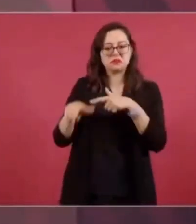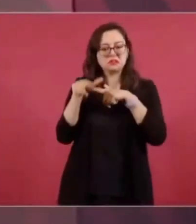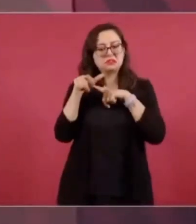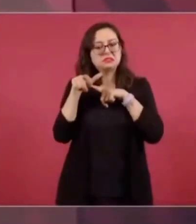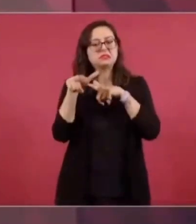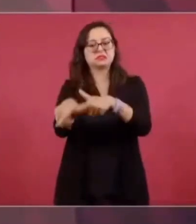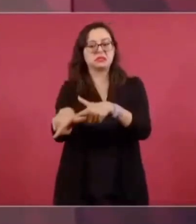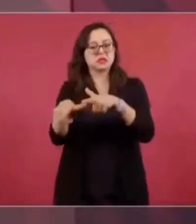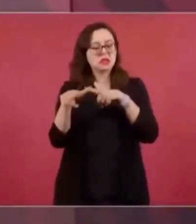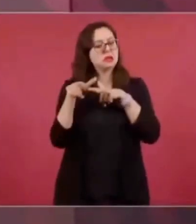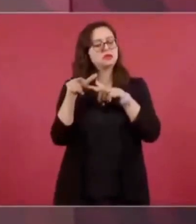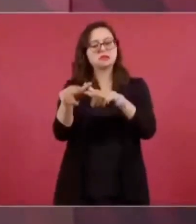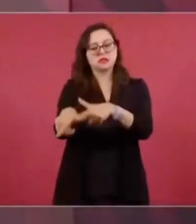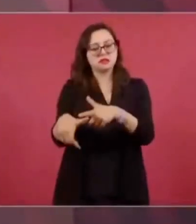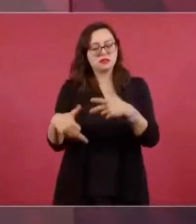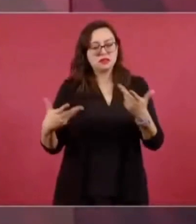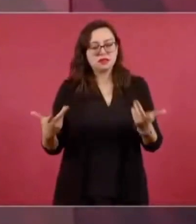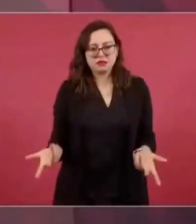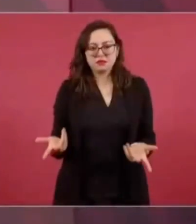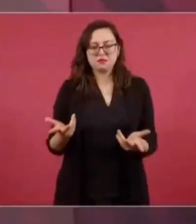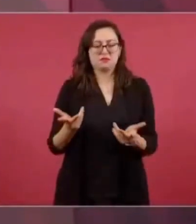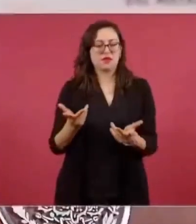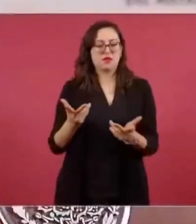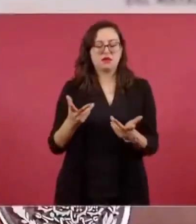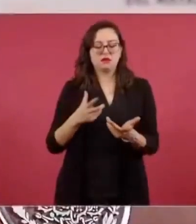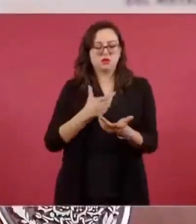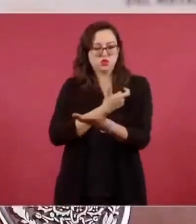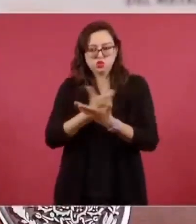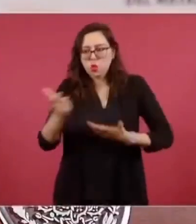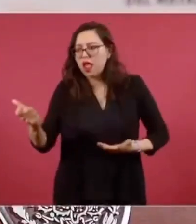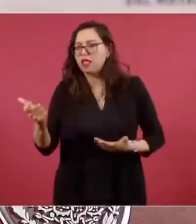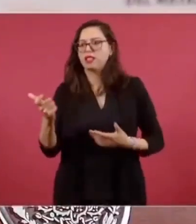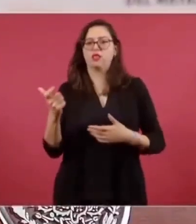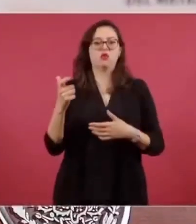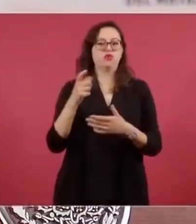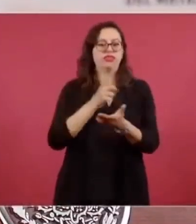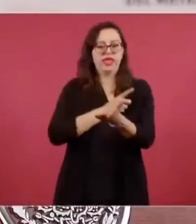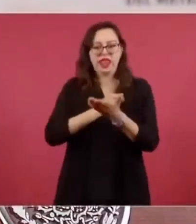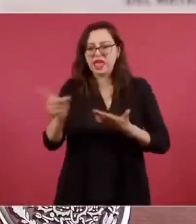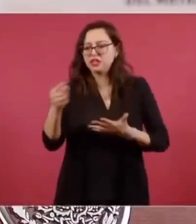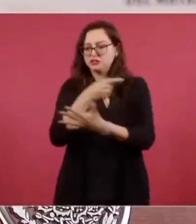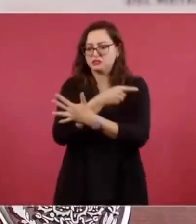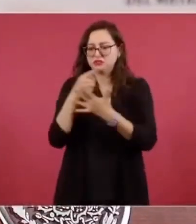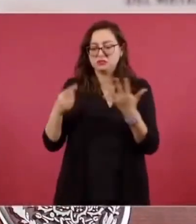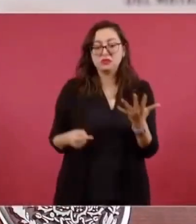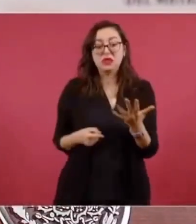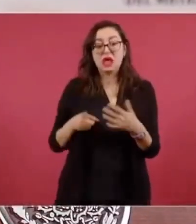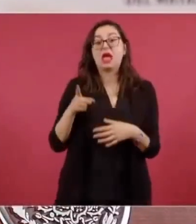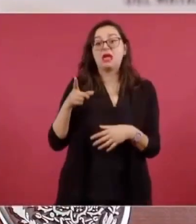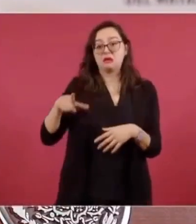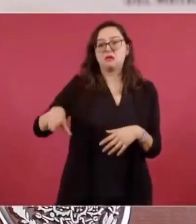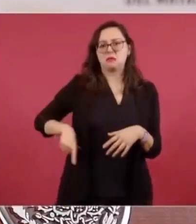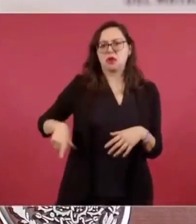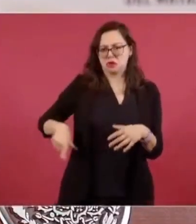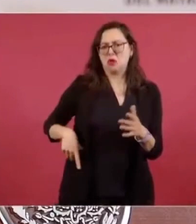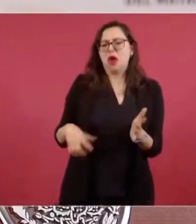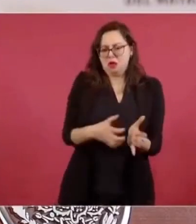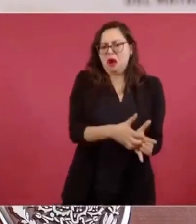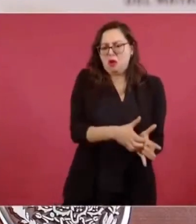sueldos elevadísimos, ¿no? Y prestaciones elevadísimas. Esa era la austeridad. Yo recuerdo que